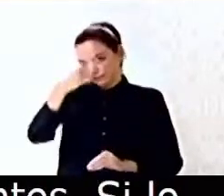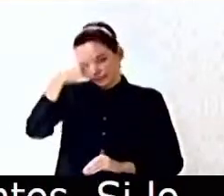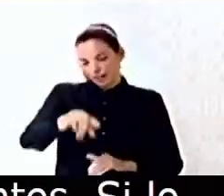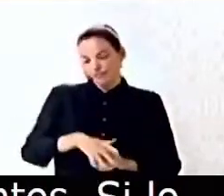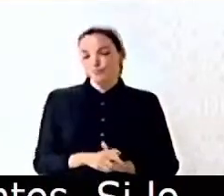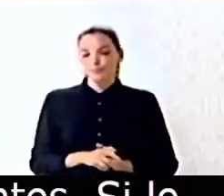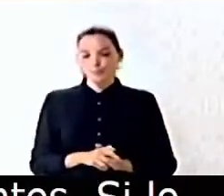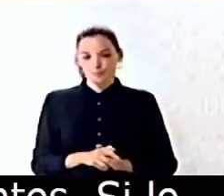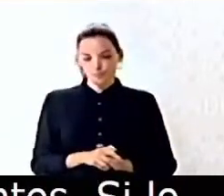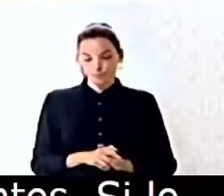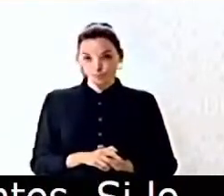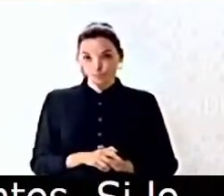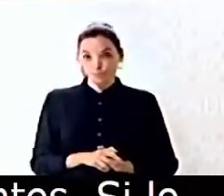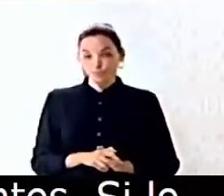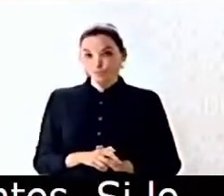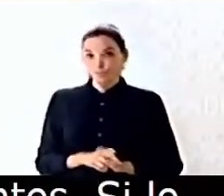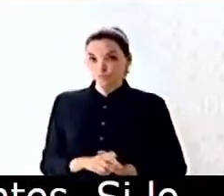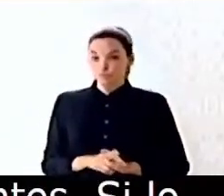ustedes.